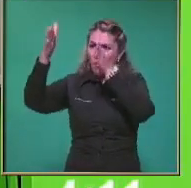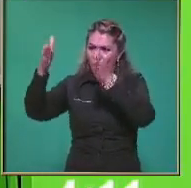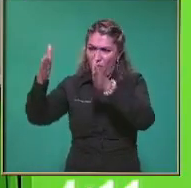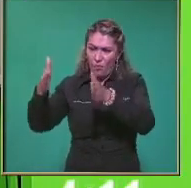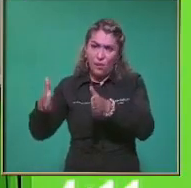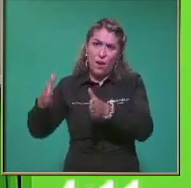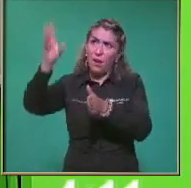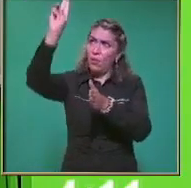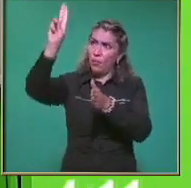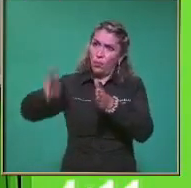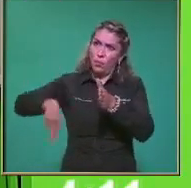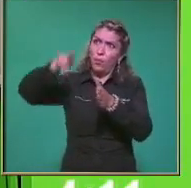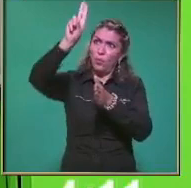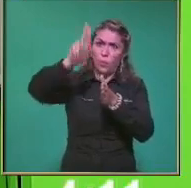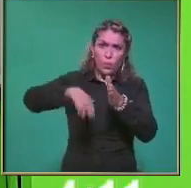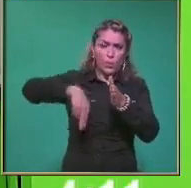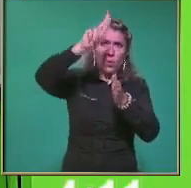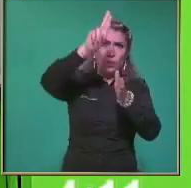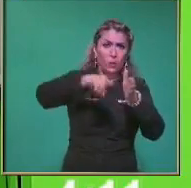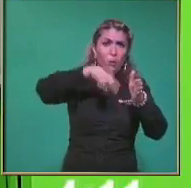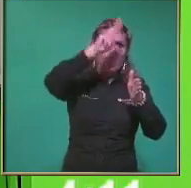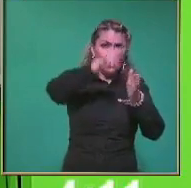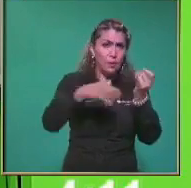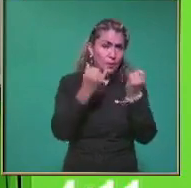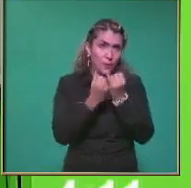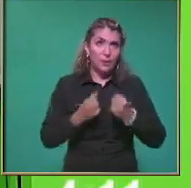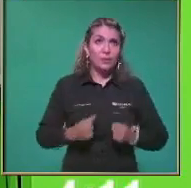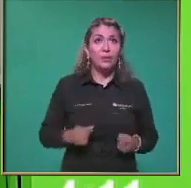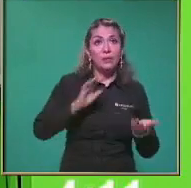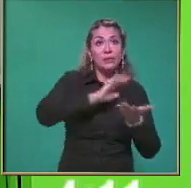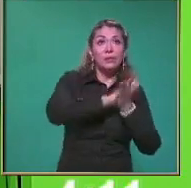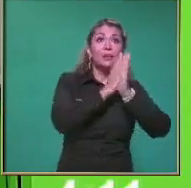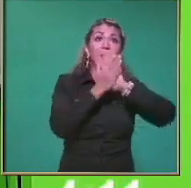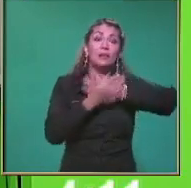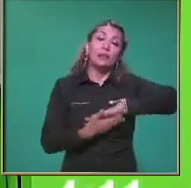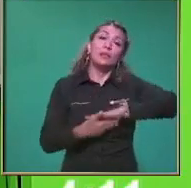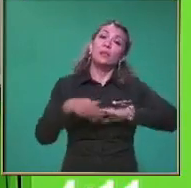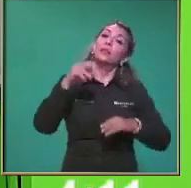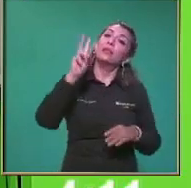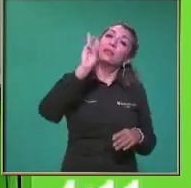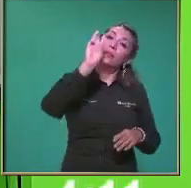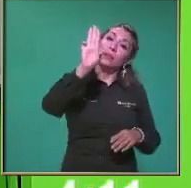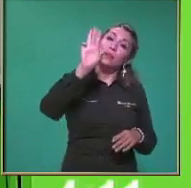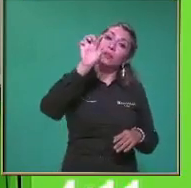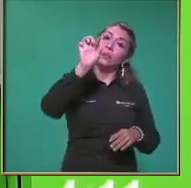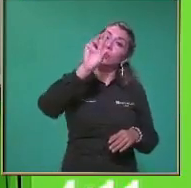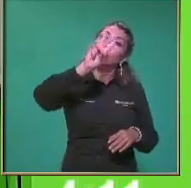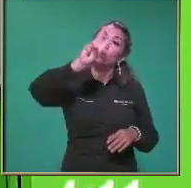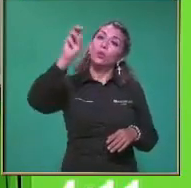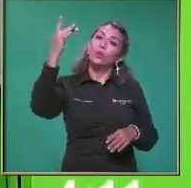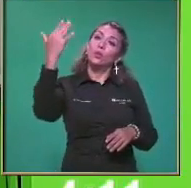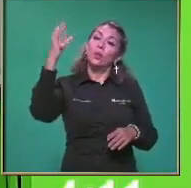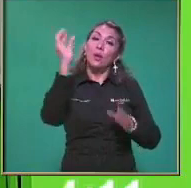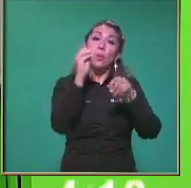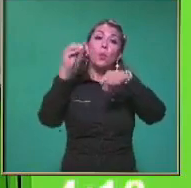entonces aquí tenemos 3.25, ahora se convierte a 3.250.